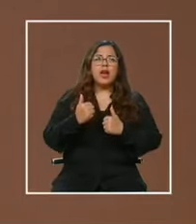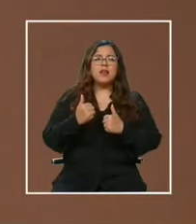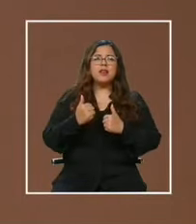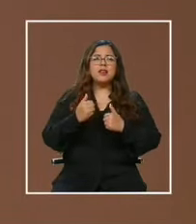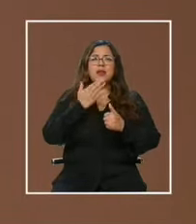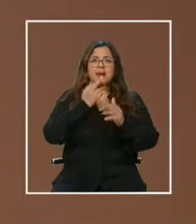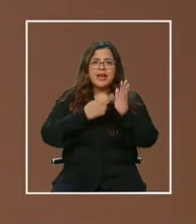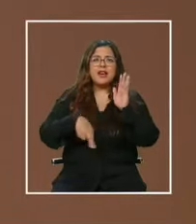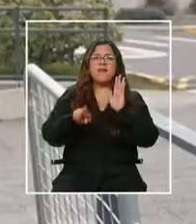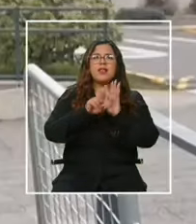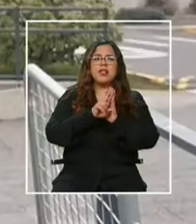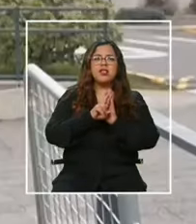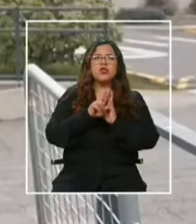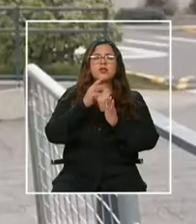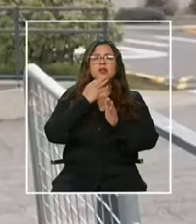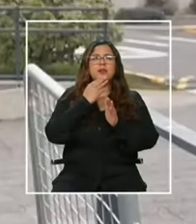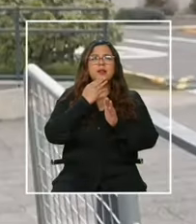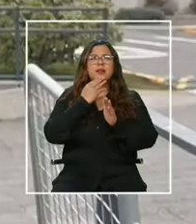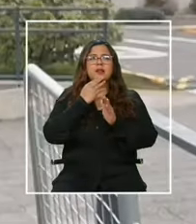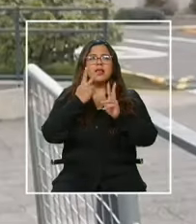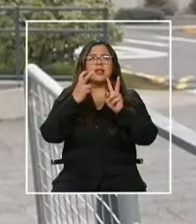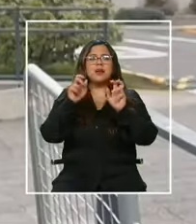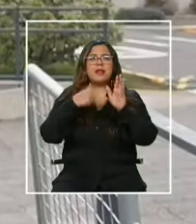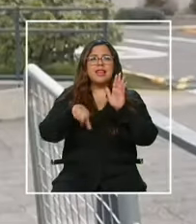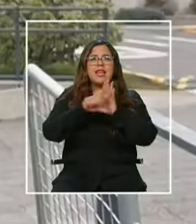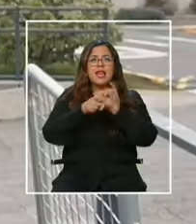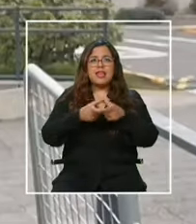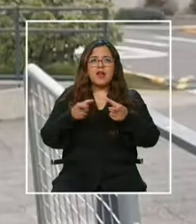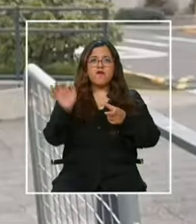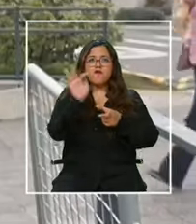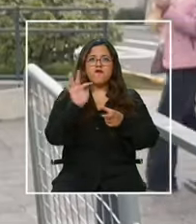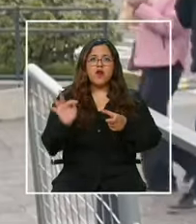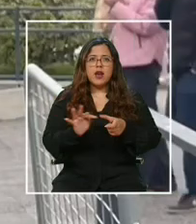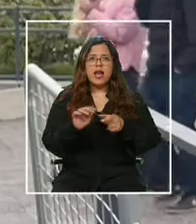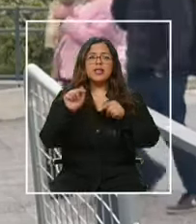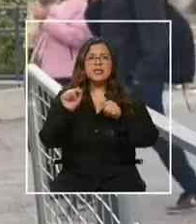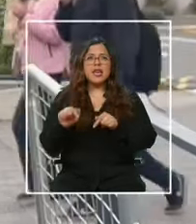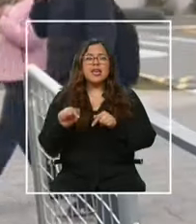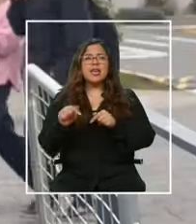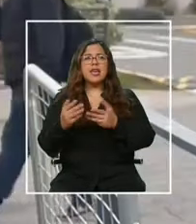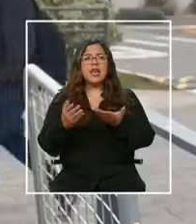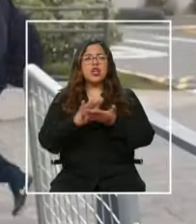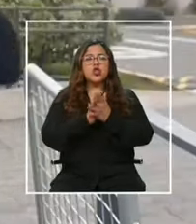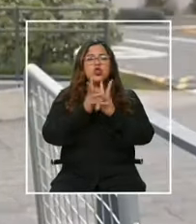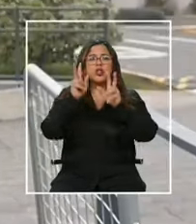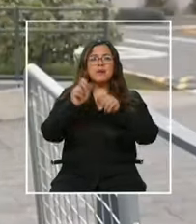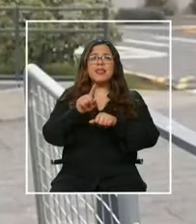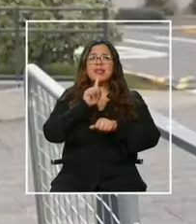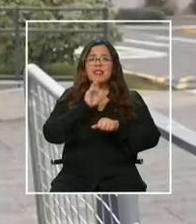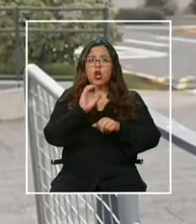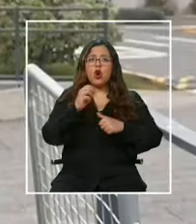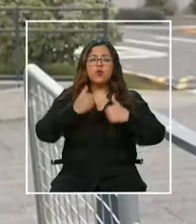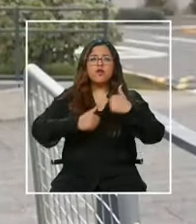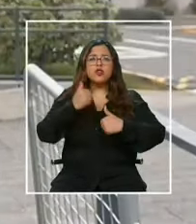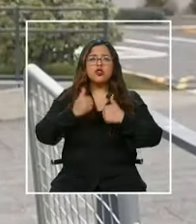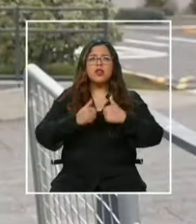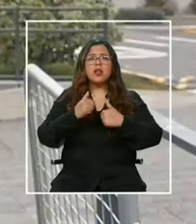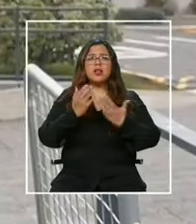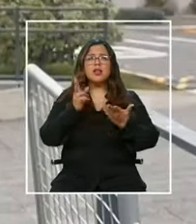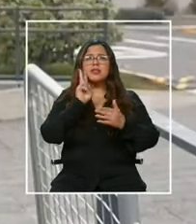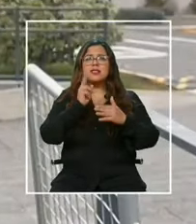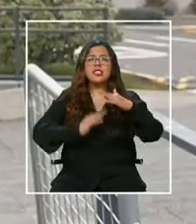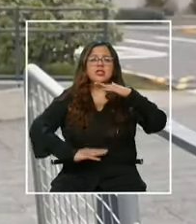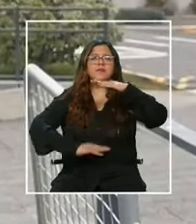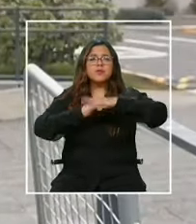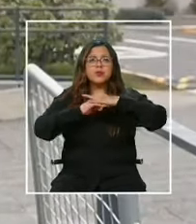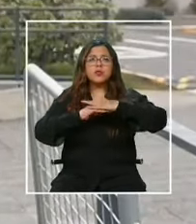en la rehabilitación. También aparece la ley de FONASA, en donde asigna todas las prestaciones de terapia ocupacional sin tope a todas